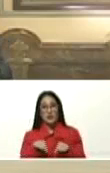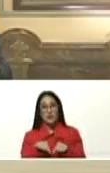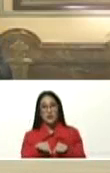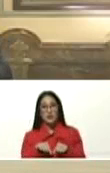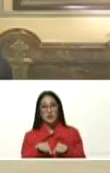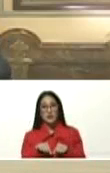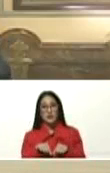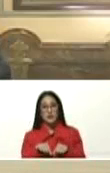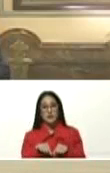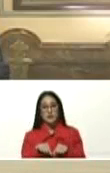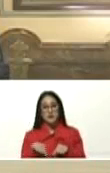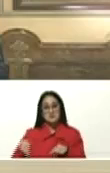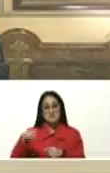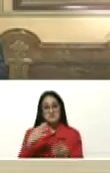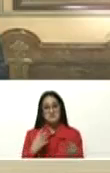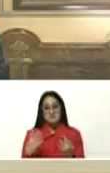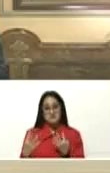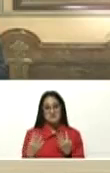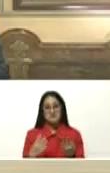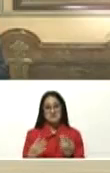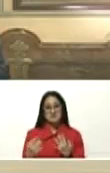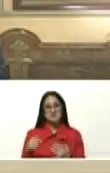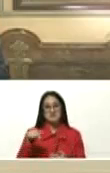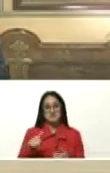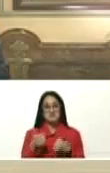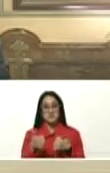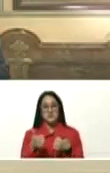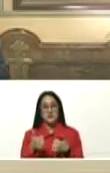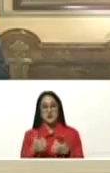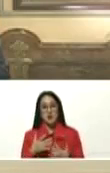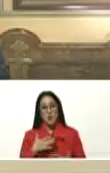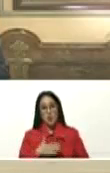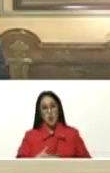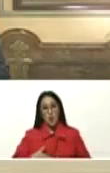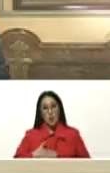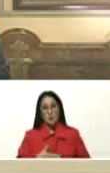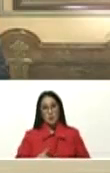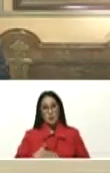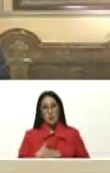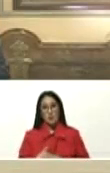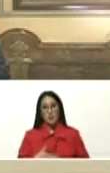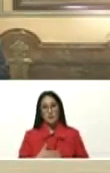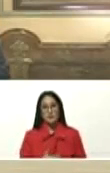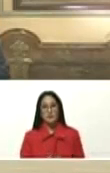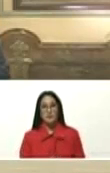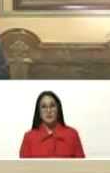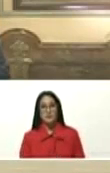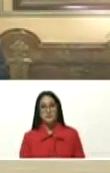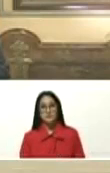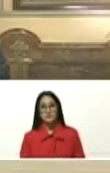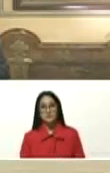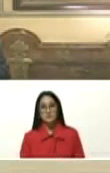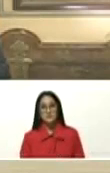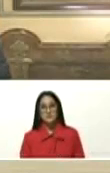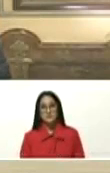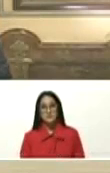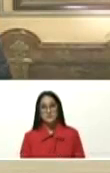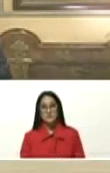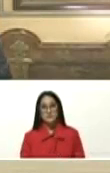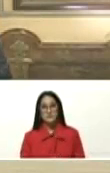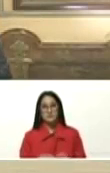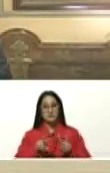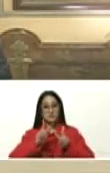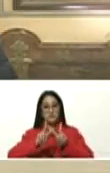urbanismo, con su hábitat. Y hemos puesto a la Gran Misión